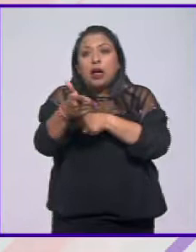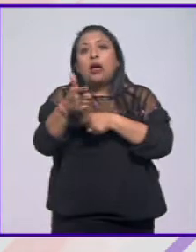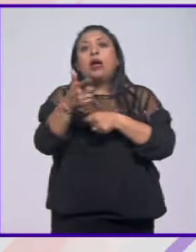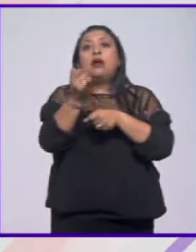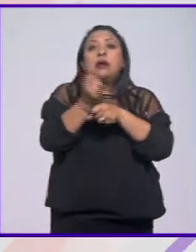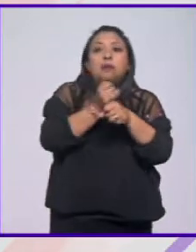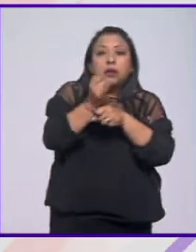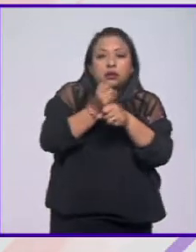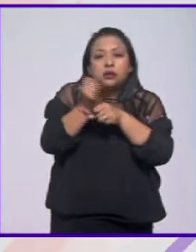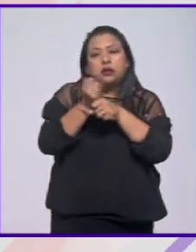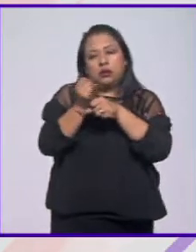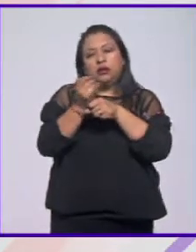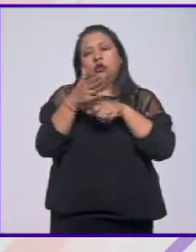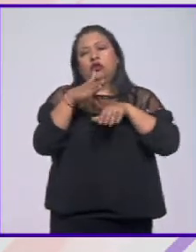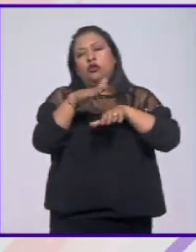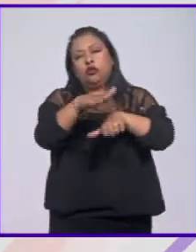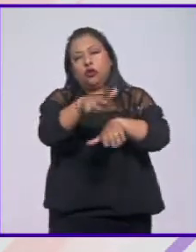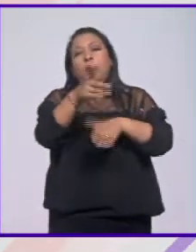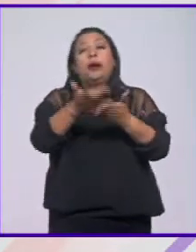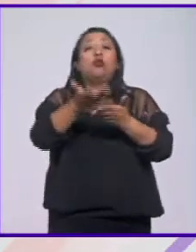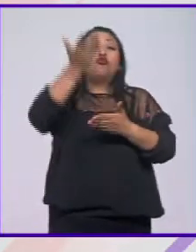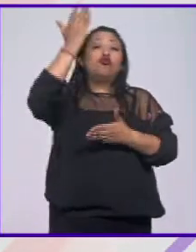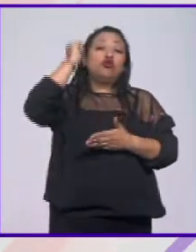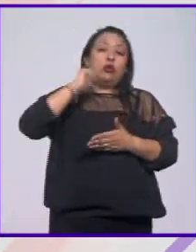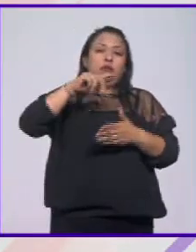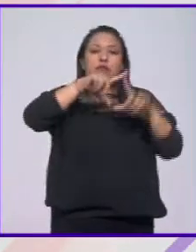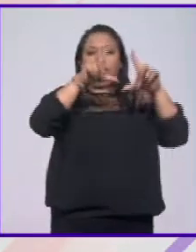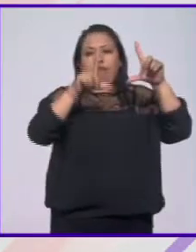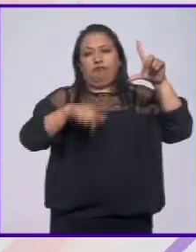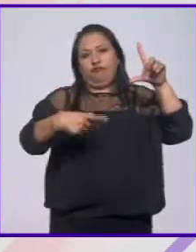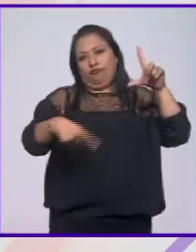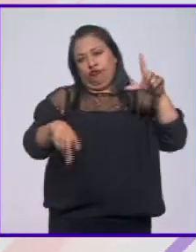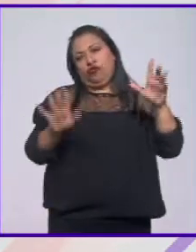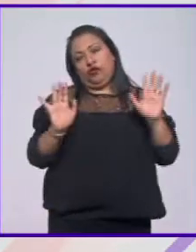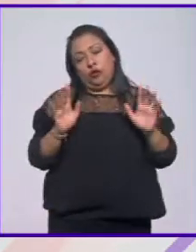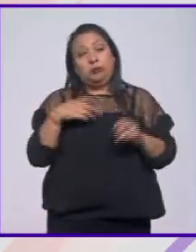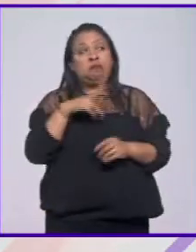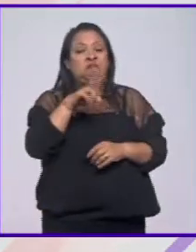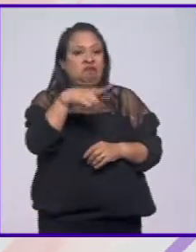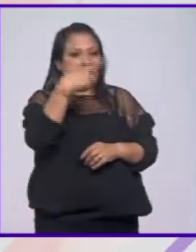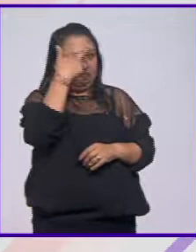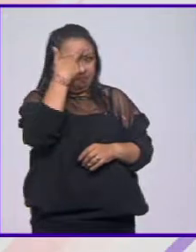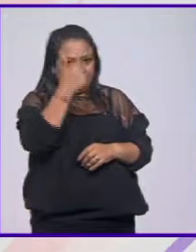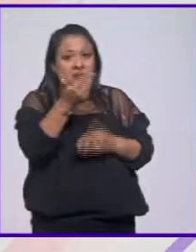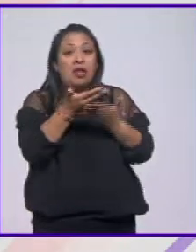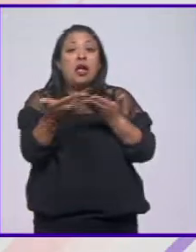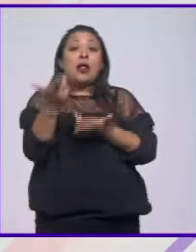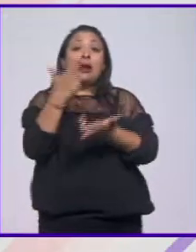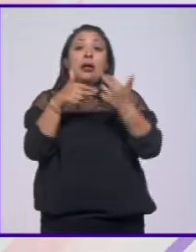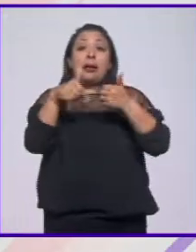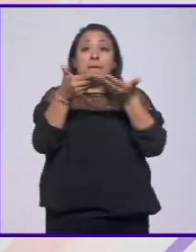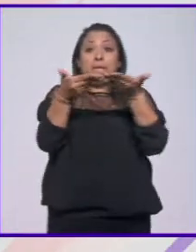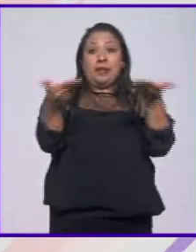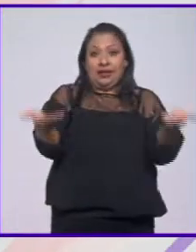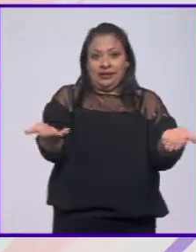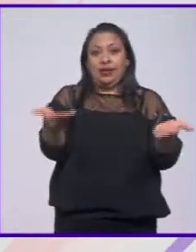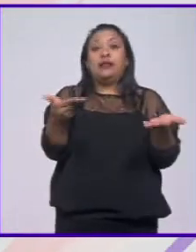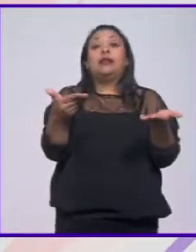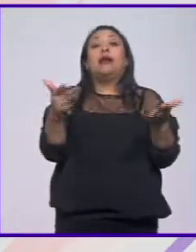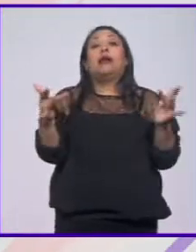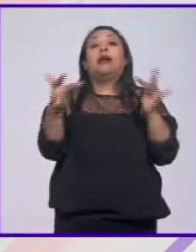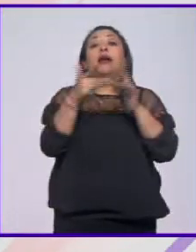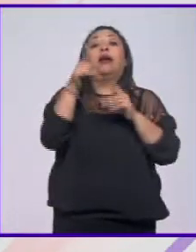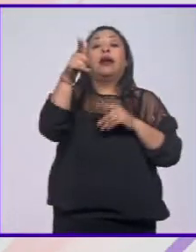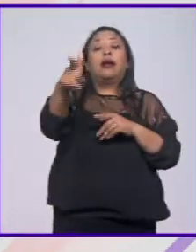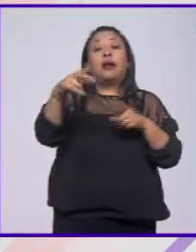esta investigación al respecto del pasado de un país como México. Indiscutiblemente, y volviendo al presente, nos vamos a la